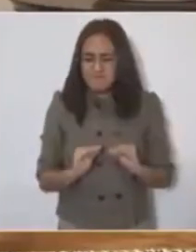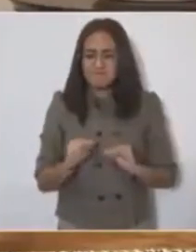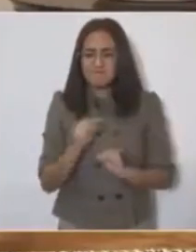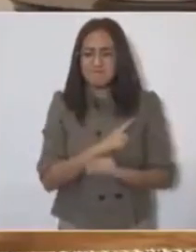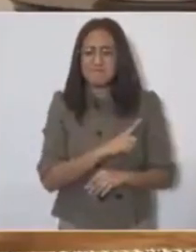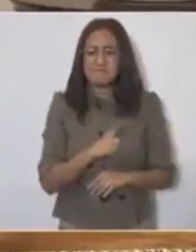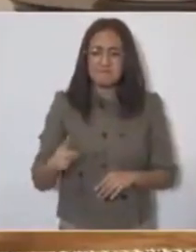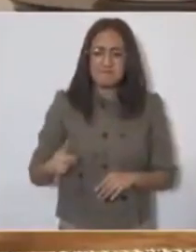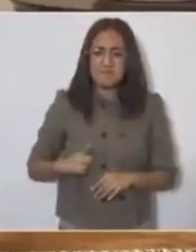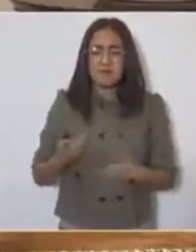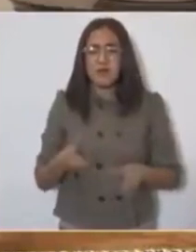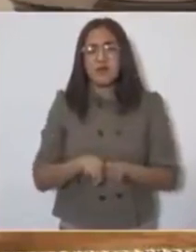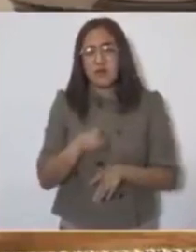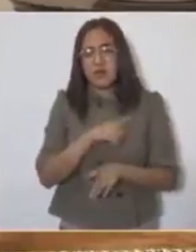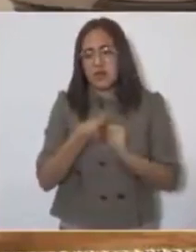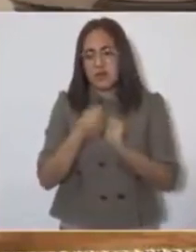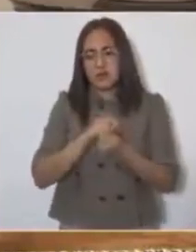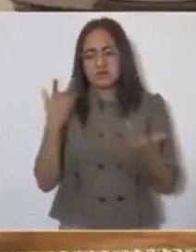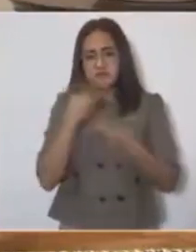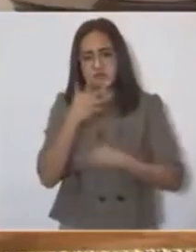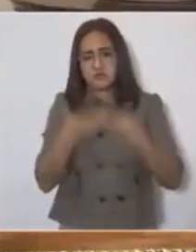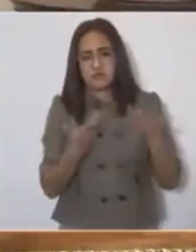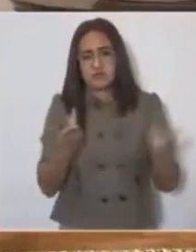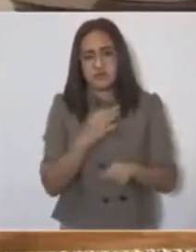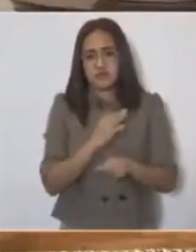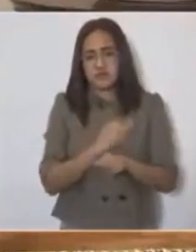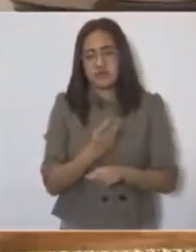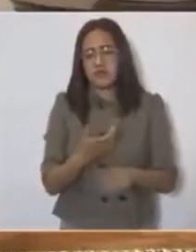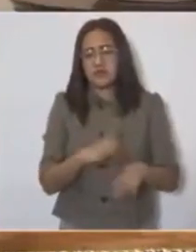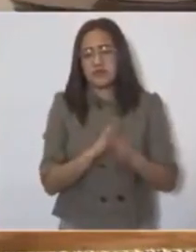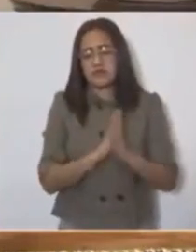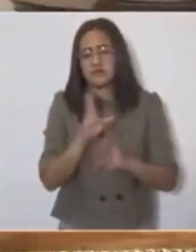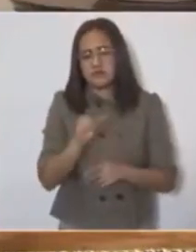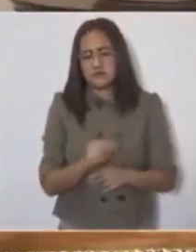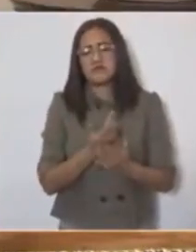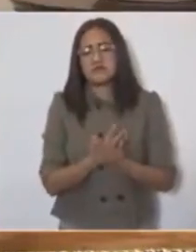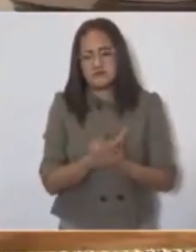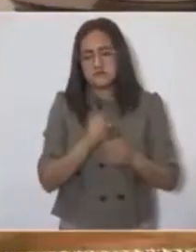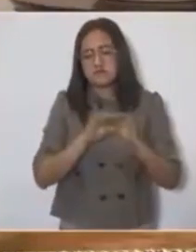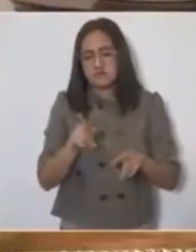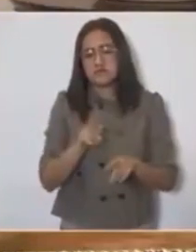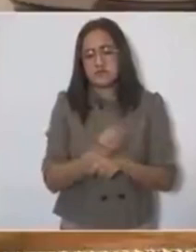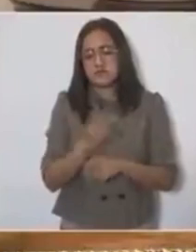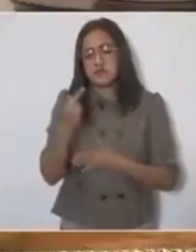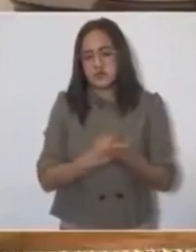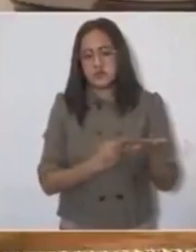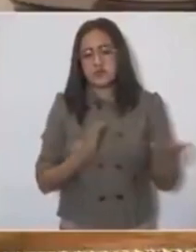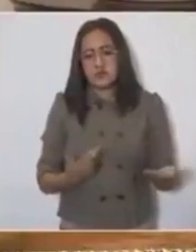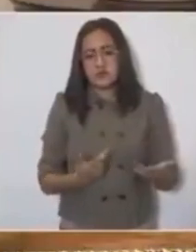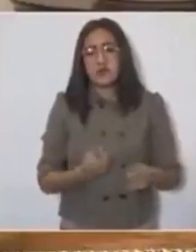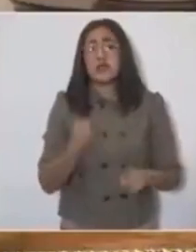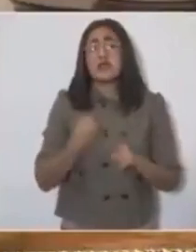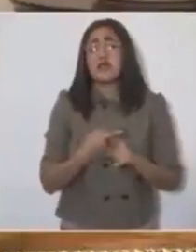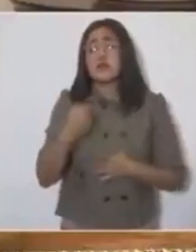manera que interpretativamente se tome en diferentes sentidos que esperen la publicación del programa quién